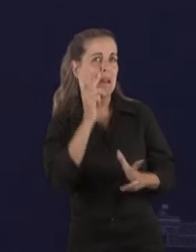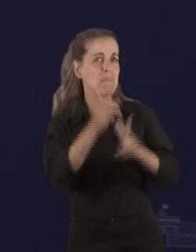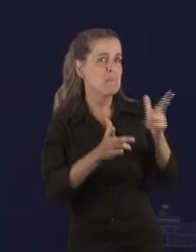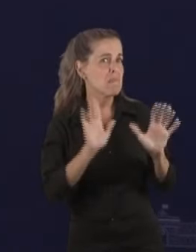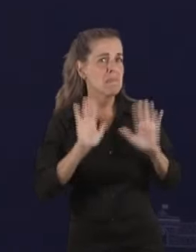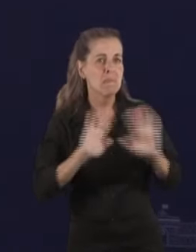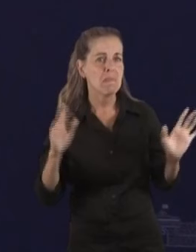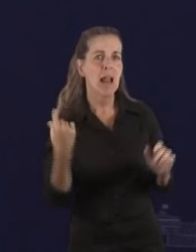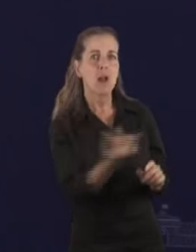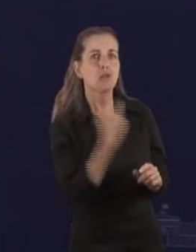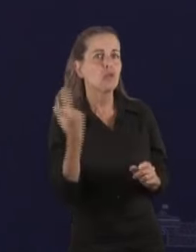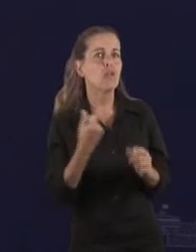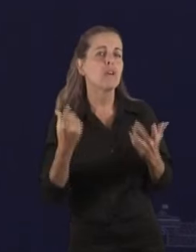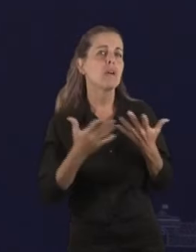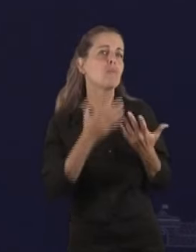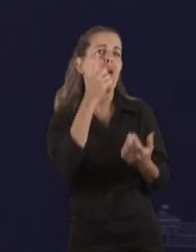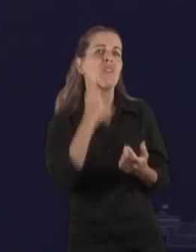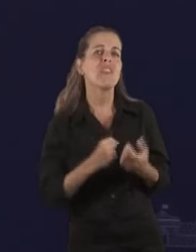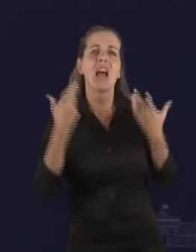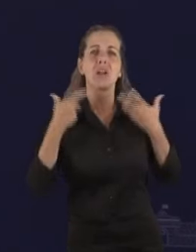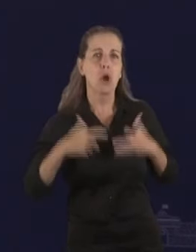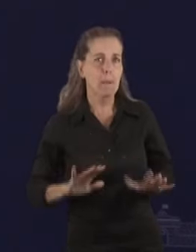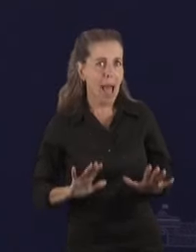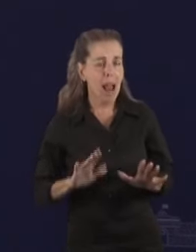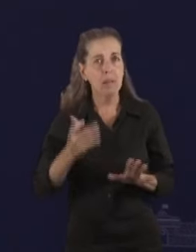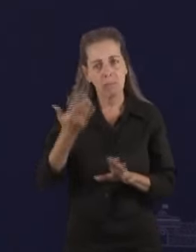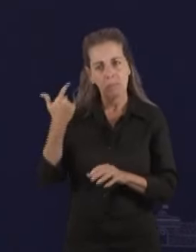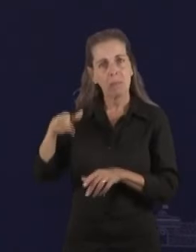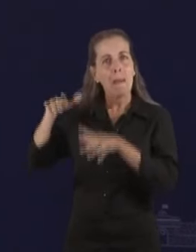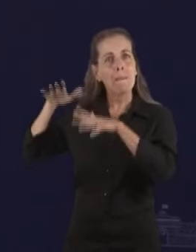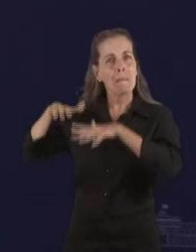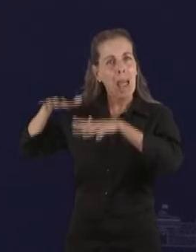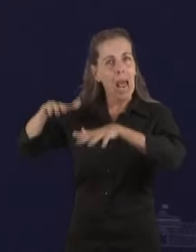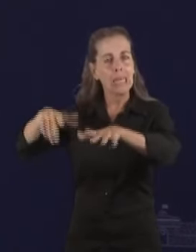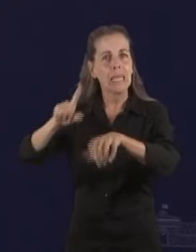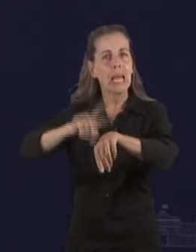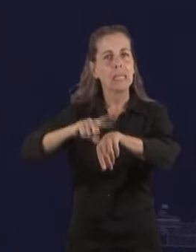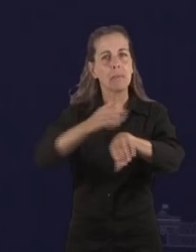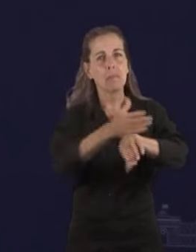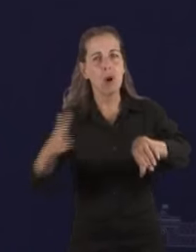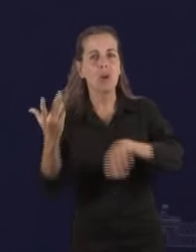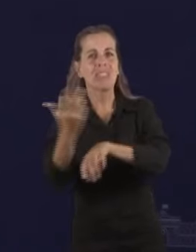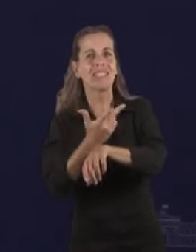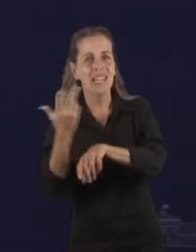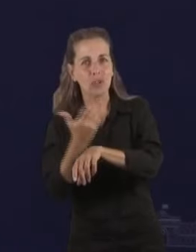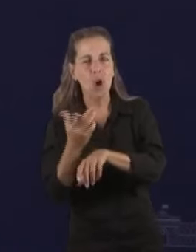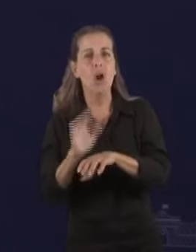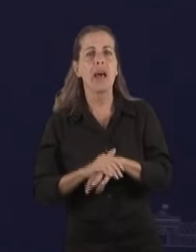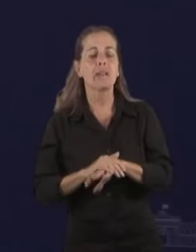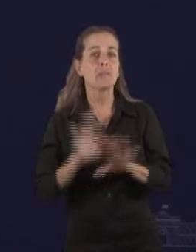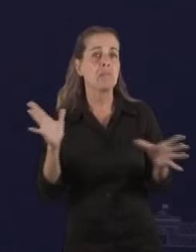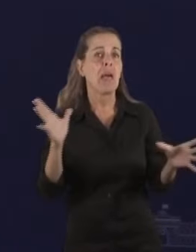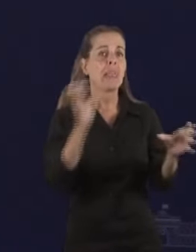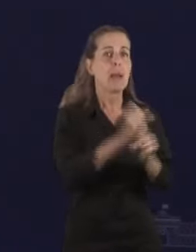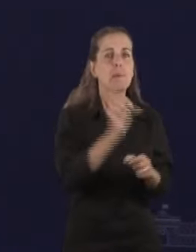día prácticamente normal. La movilización duró aproximadamente 3 horas, el transporte funcionó con normalidad hasta